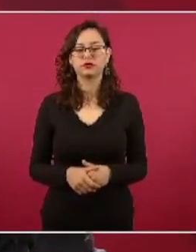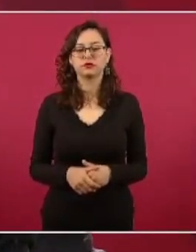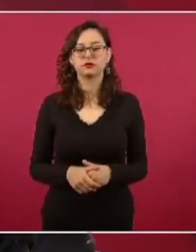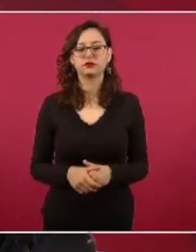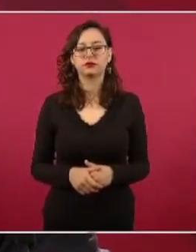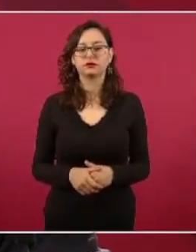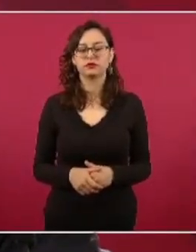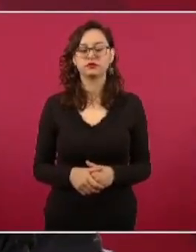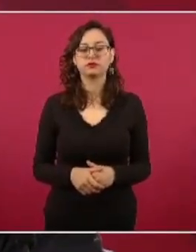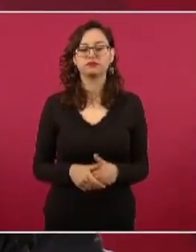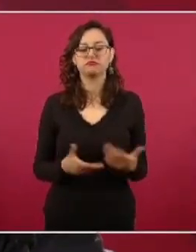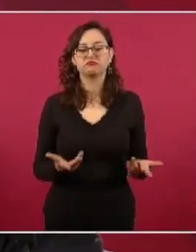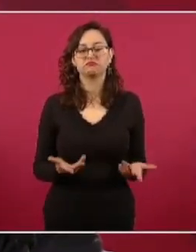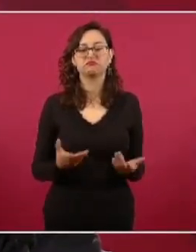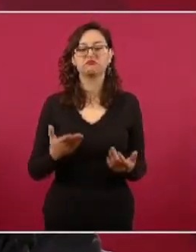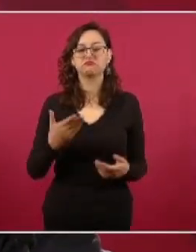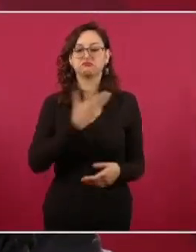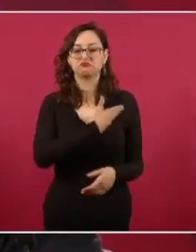el ejecutivo,